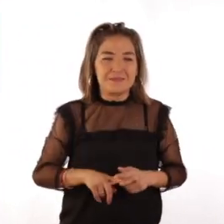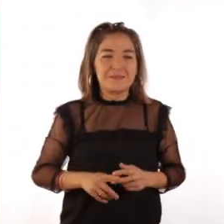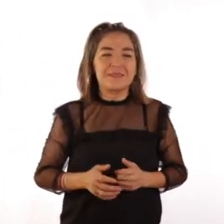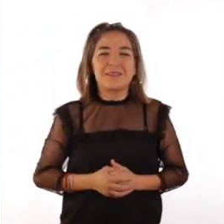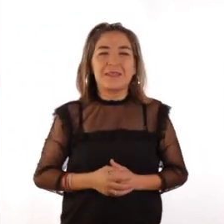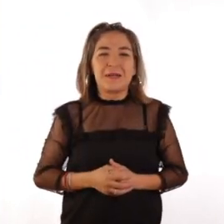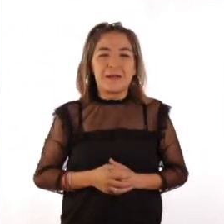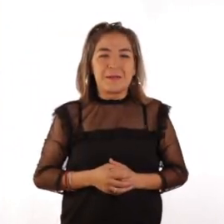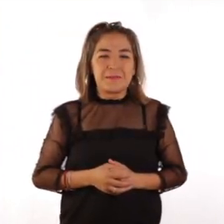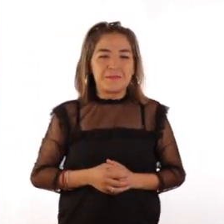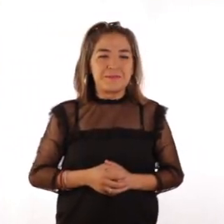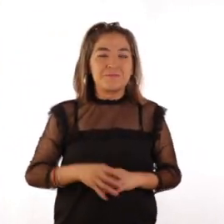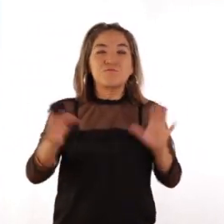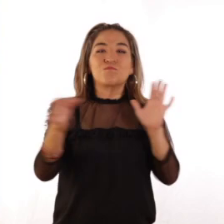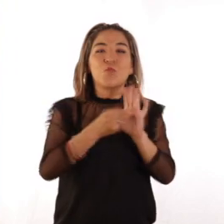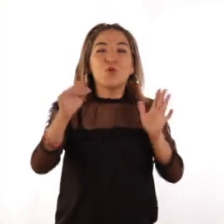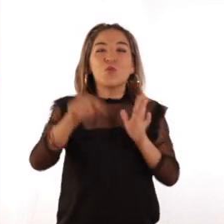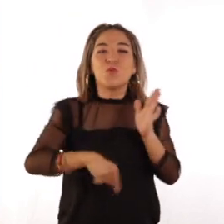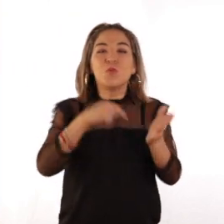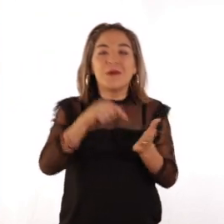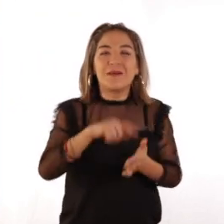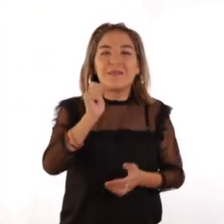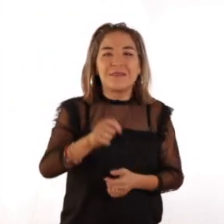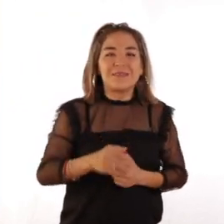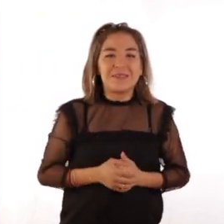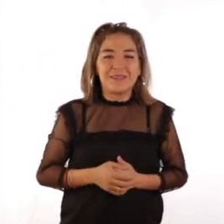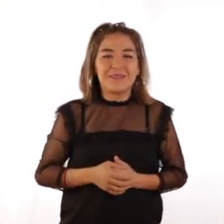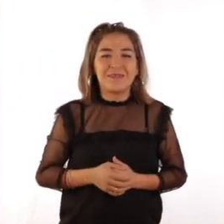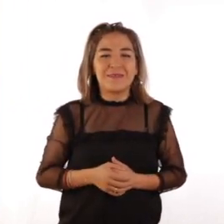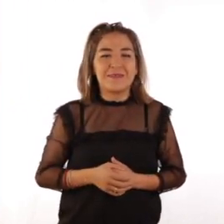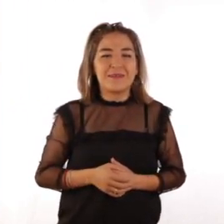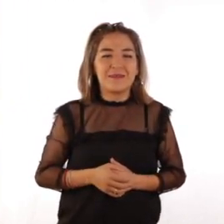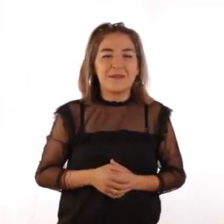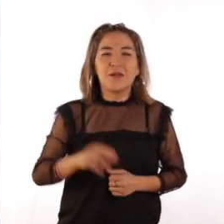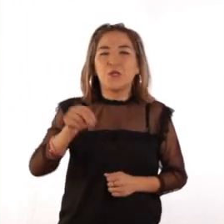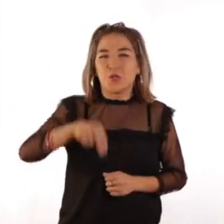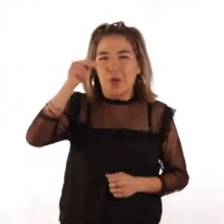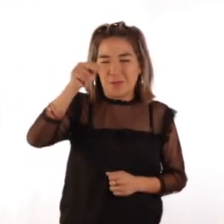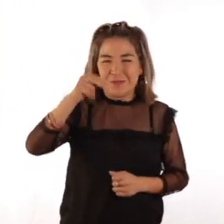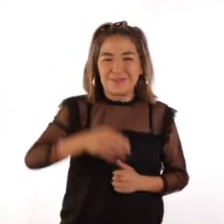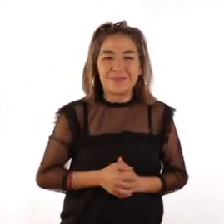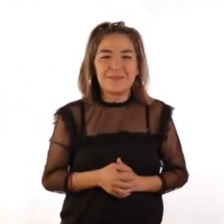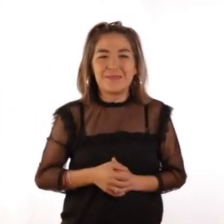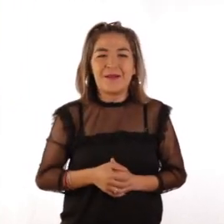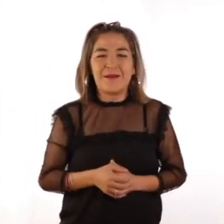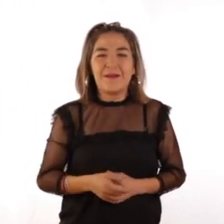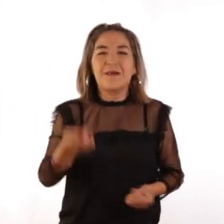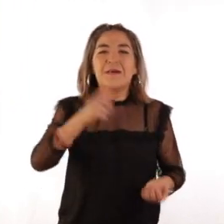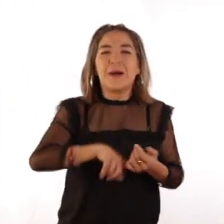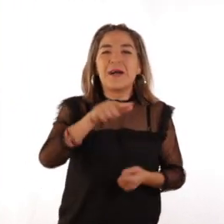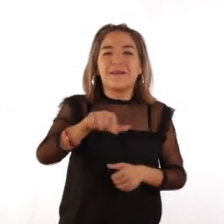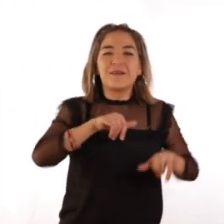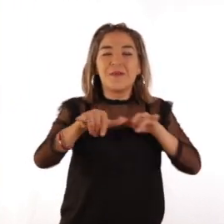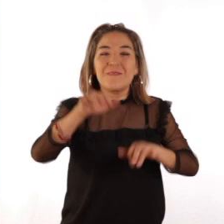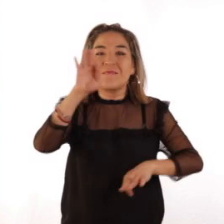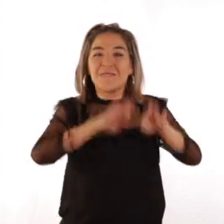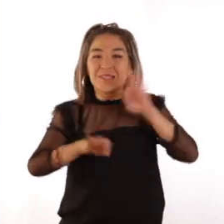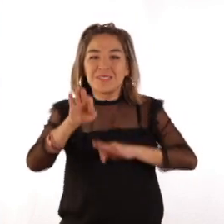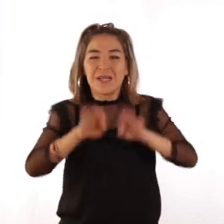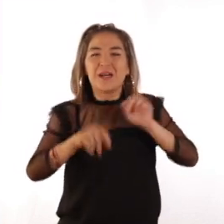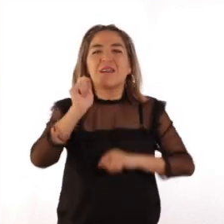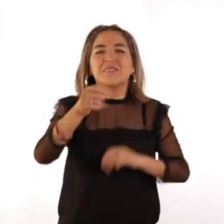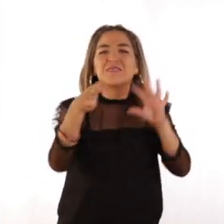reloj. Comenzamos. Punto cardinal, también llamado septentrión boreal. Norte. Parte de la